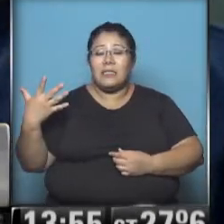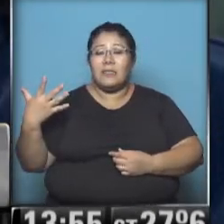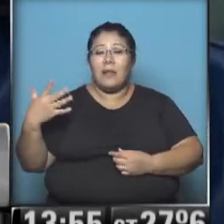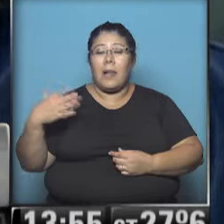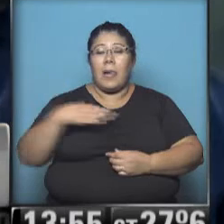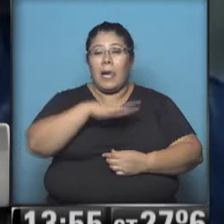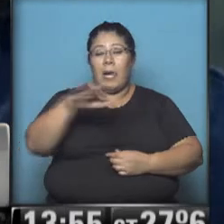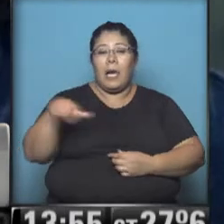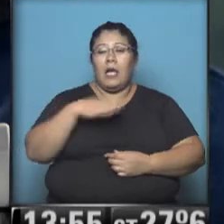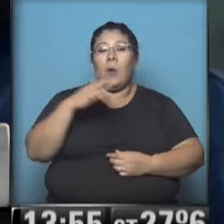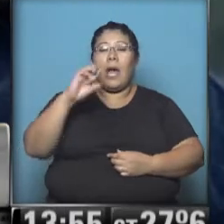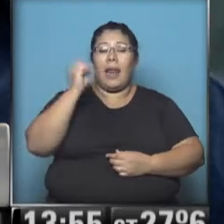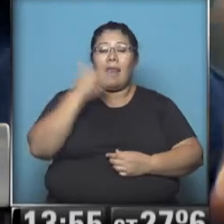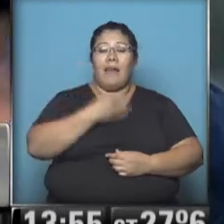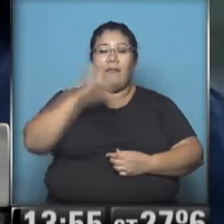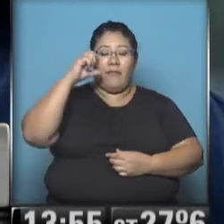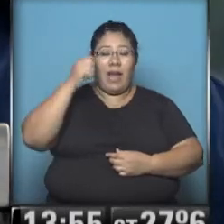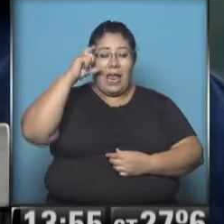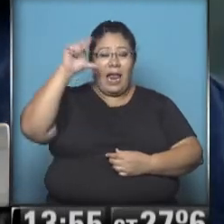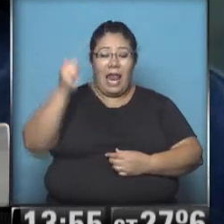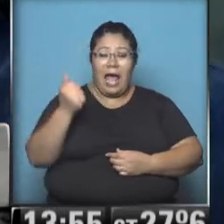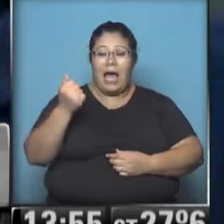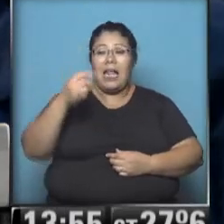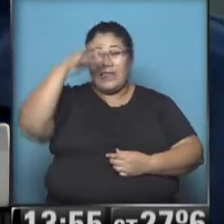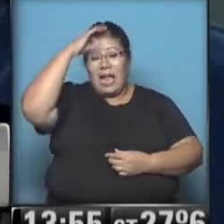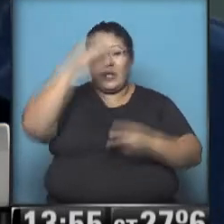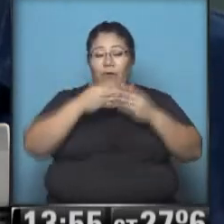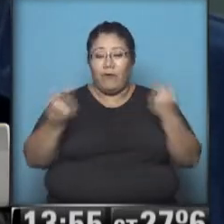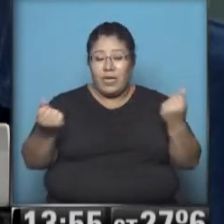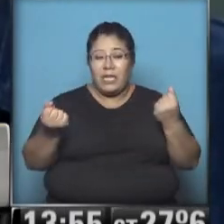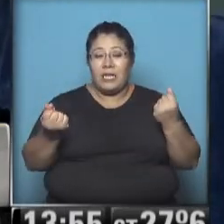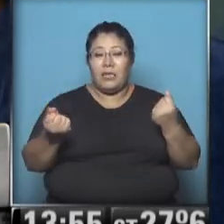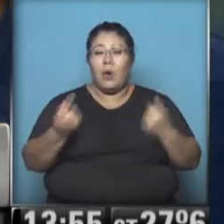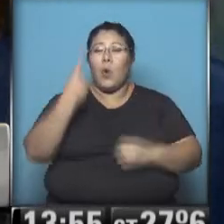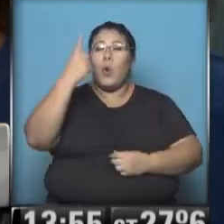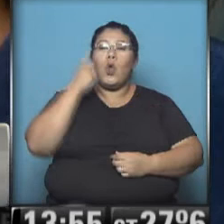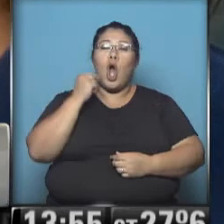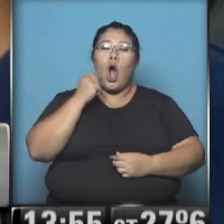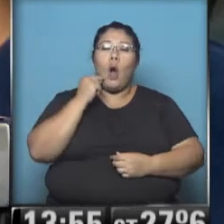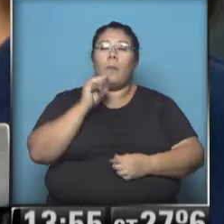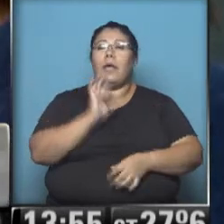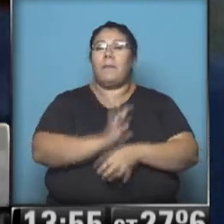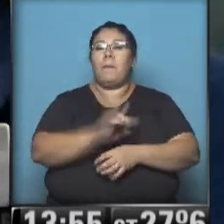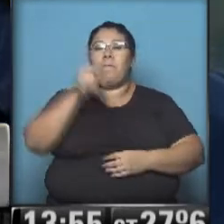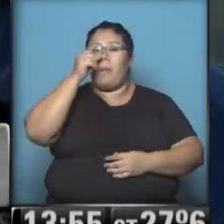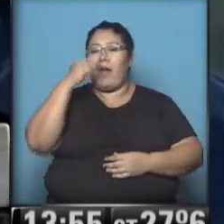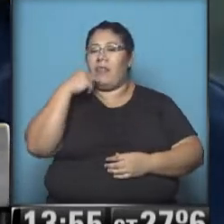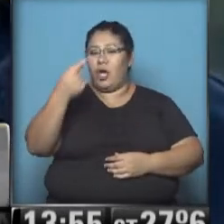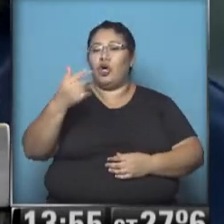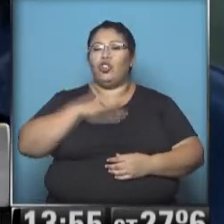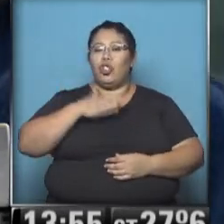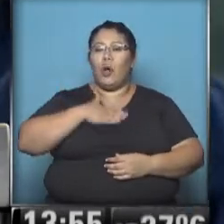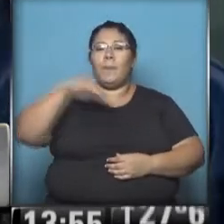hacen unas charlas con los espectadores después de la obra a la mañana y uno un hombre como el papá de mano listo se paró dijo yo soy